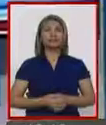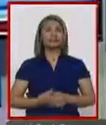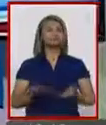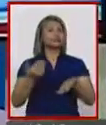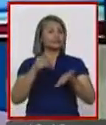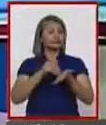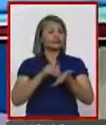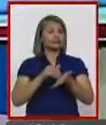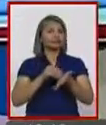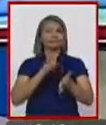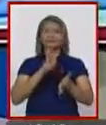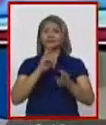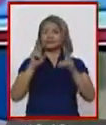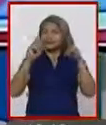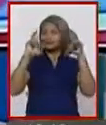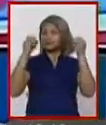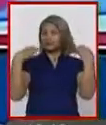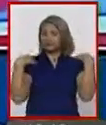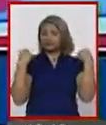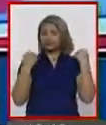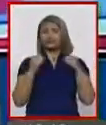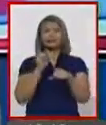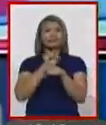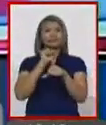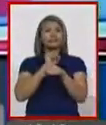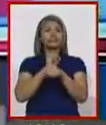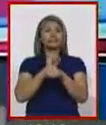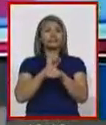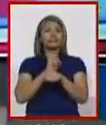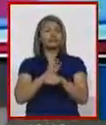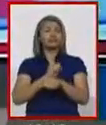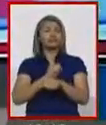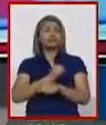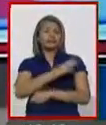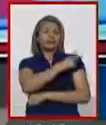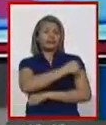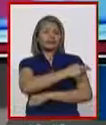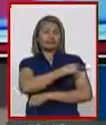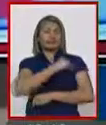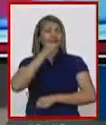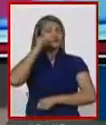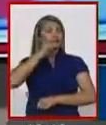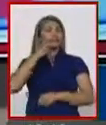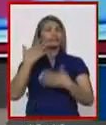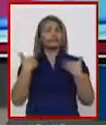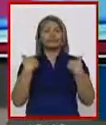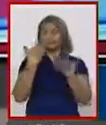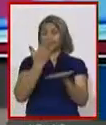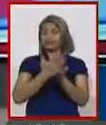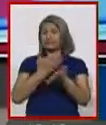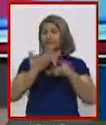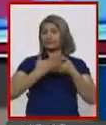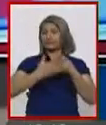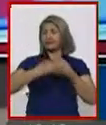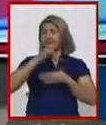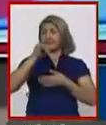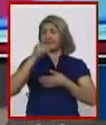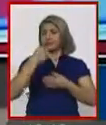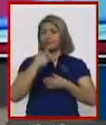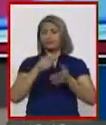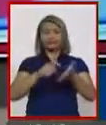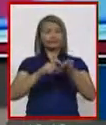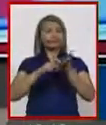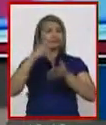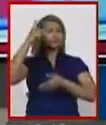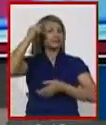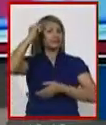nuevamente volvemos a hablar de temas de salud porque los trabajadores de la maternidad dicen que entrarán a un paro a partir del día jueves ellos